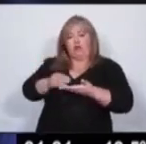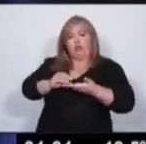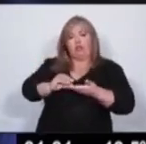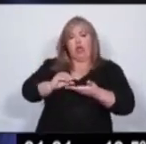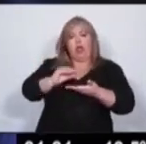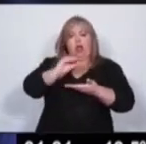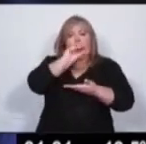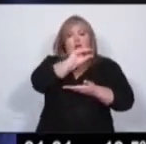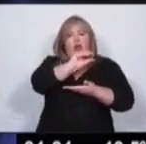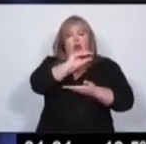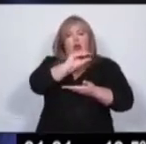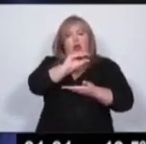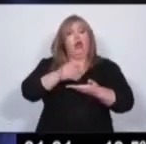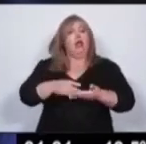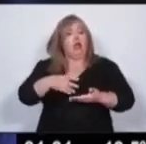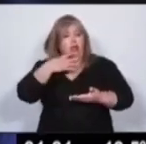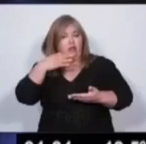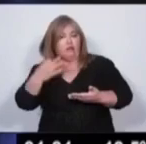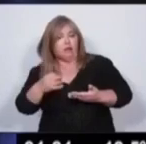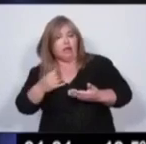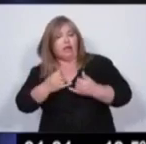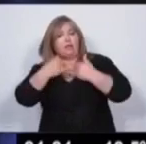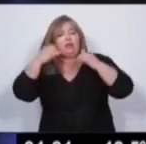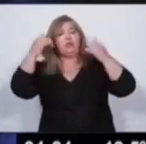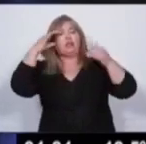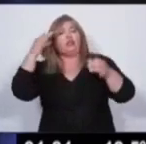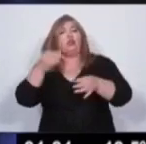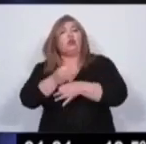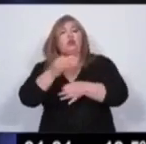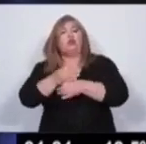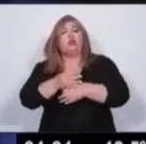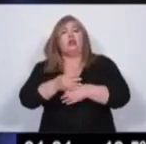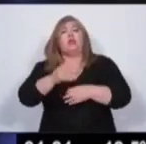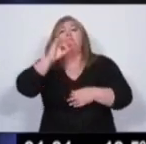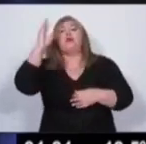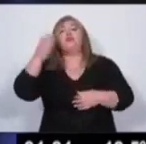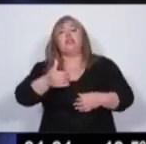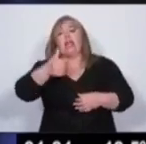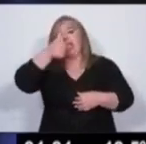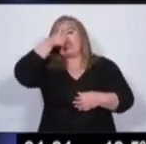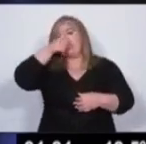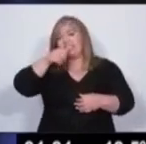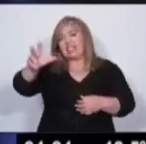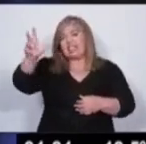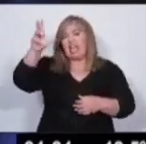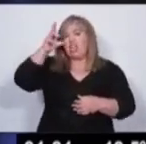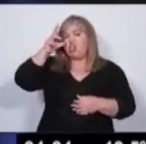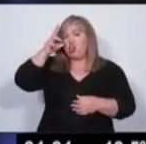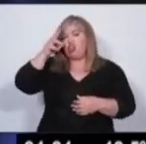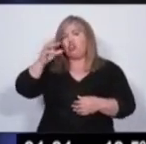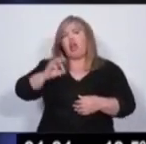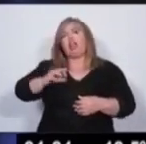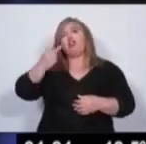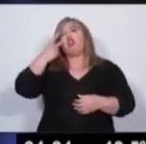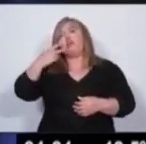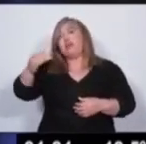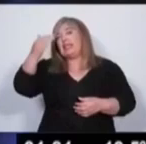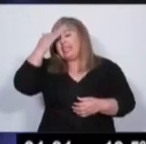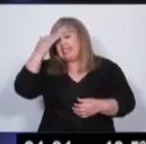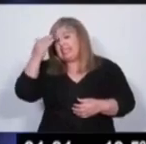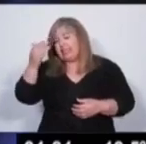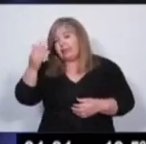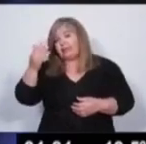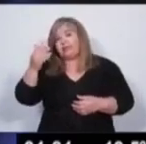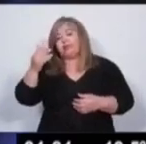términos reales el presupuesto educativo representa tan solo el 68% de lo que se destinaba en el 2015 una